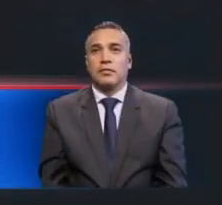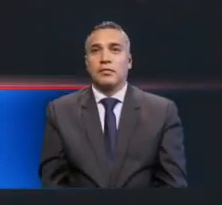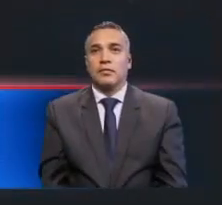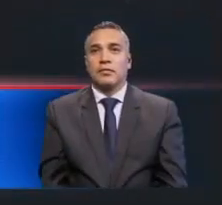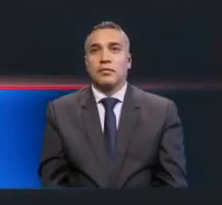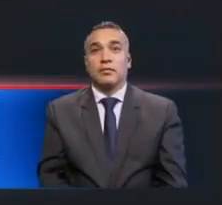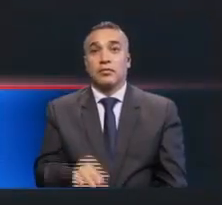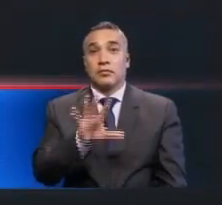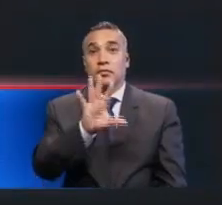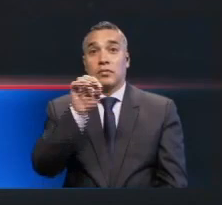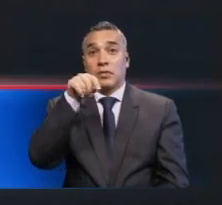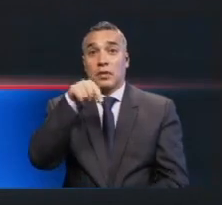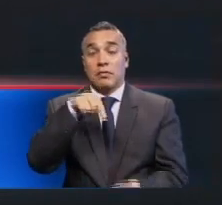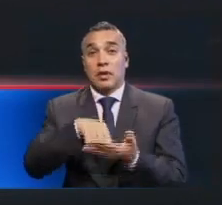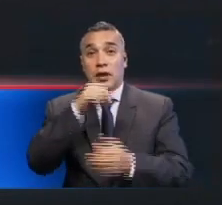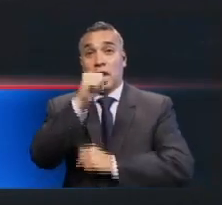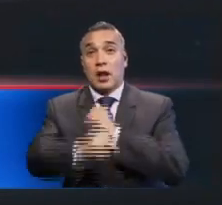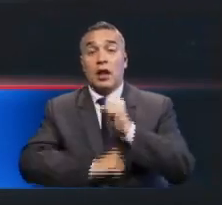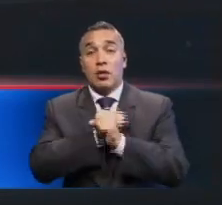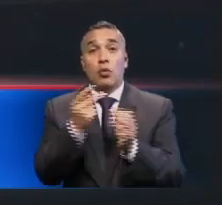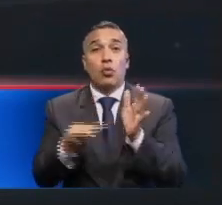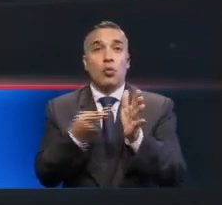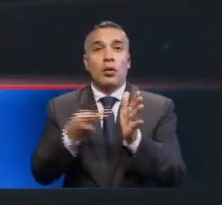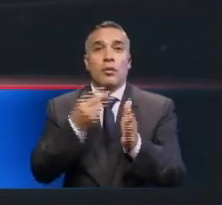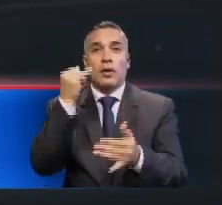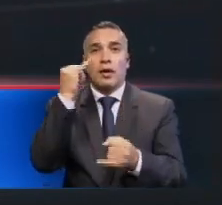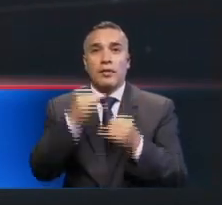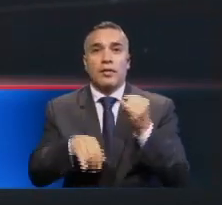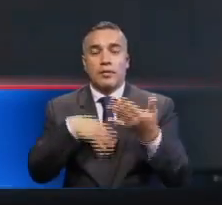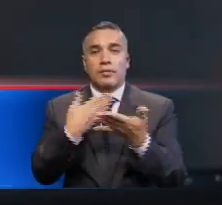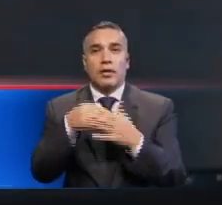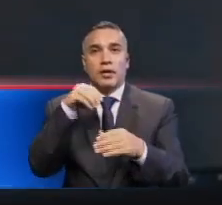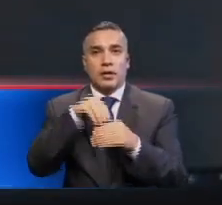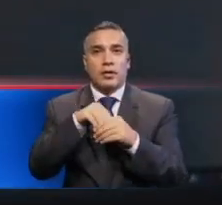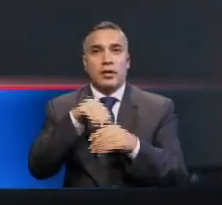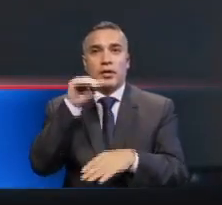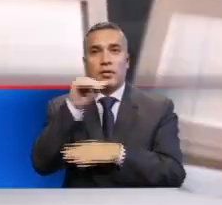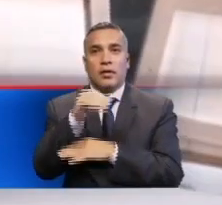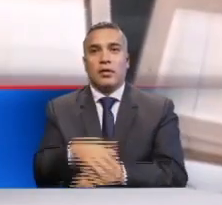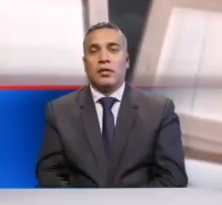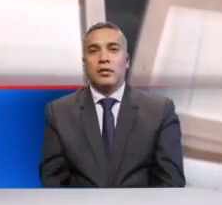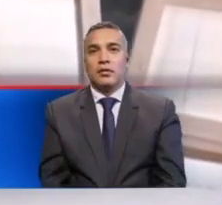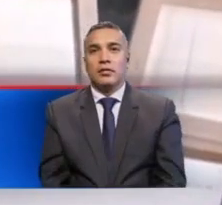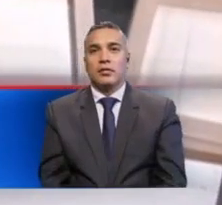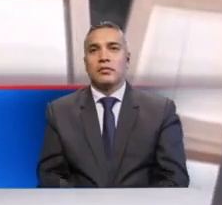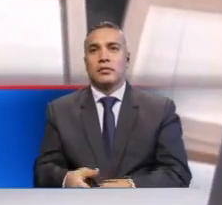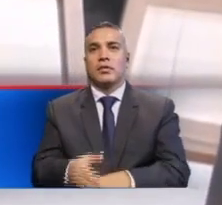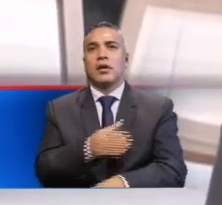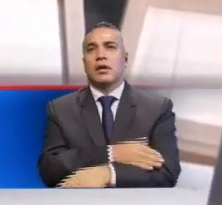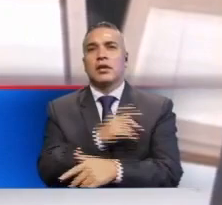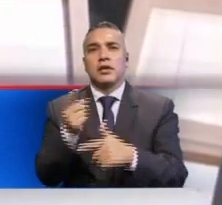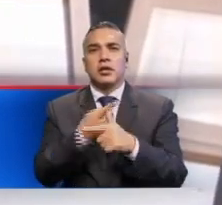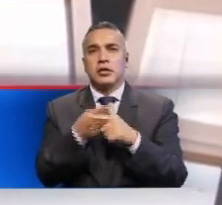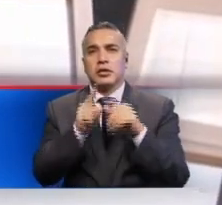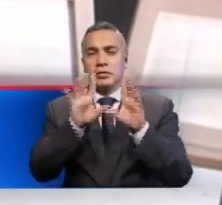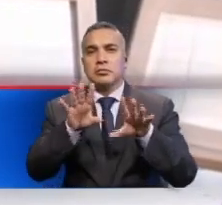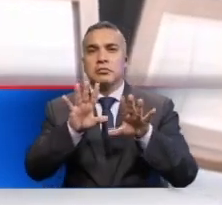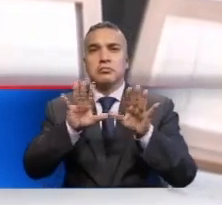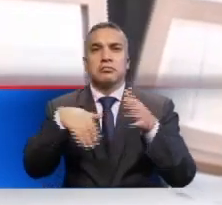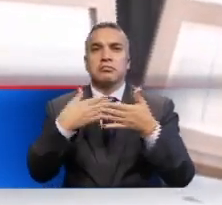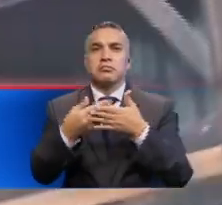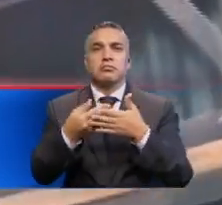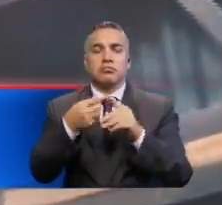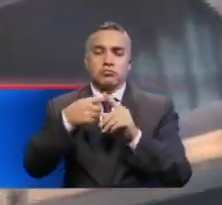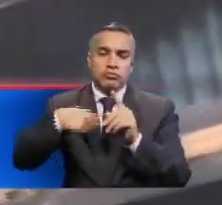Fue hace 50.000 años la última vez que pasó por nuestro planeta. Era la era neandertal y desde entonces ha viajado por